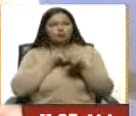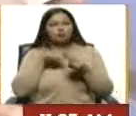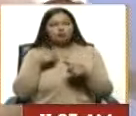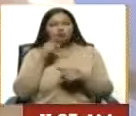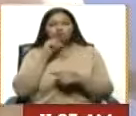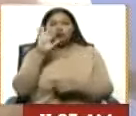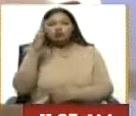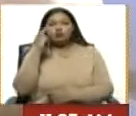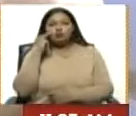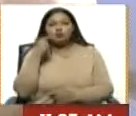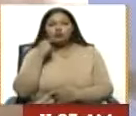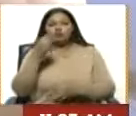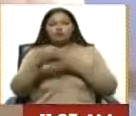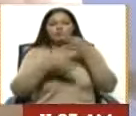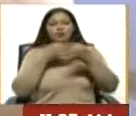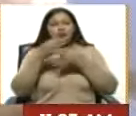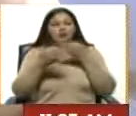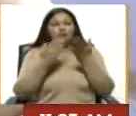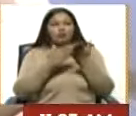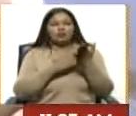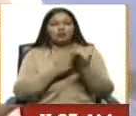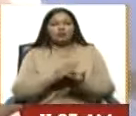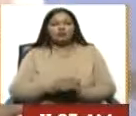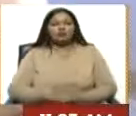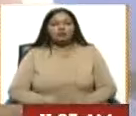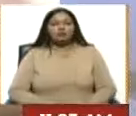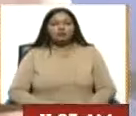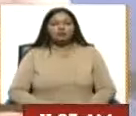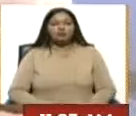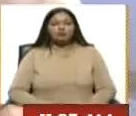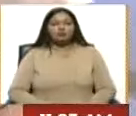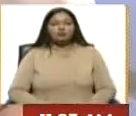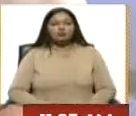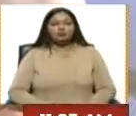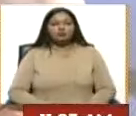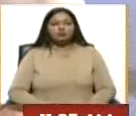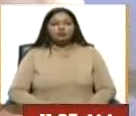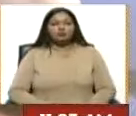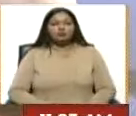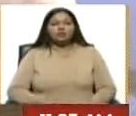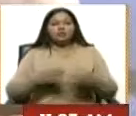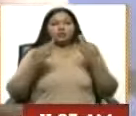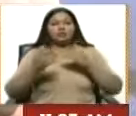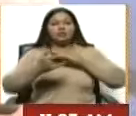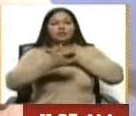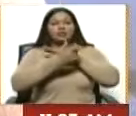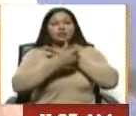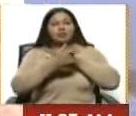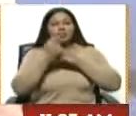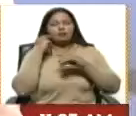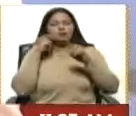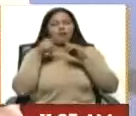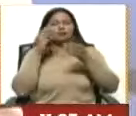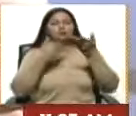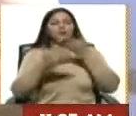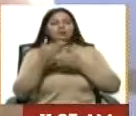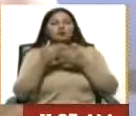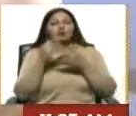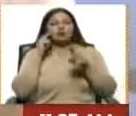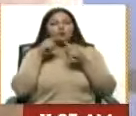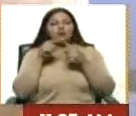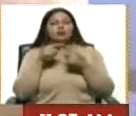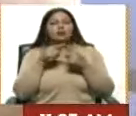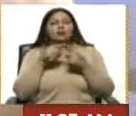menor duda, lo he dicho en muchos sitios. No tengo la certeza técnica porque no puedo meterme en los servidores de Meta, de Amazon, claro, de